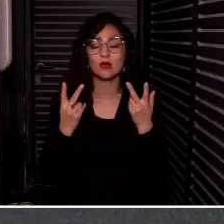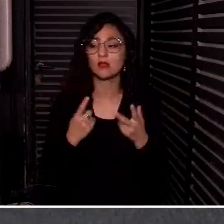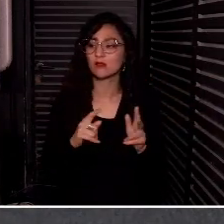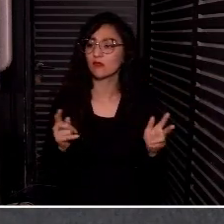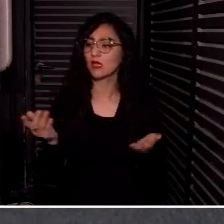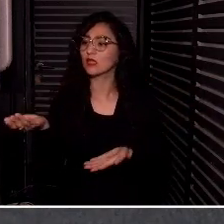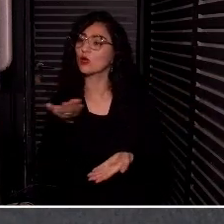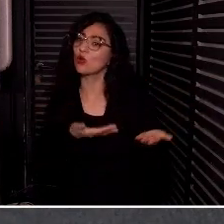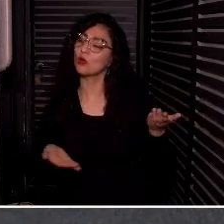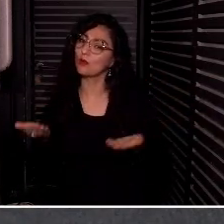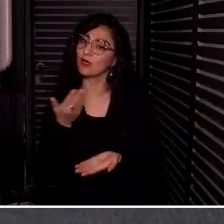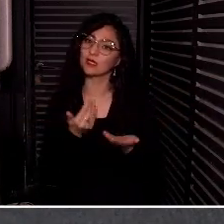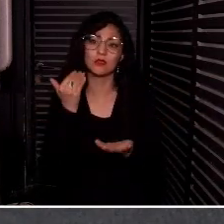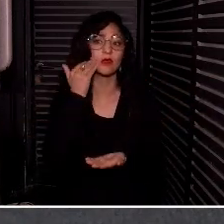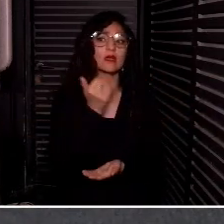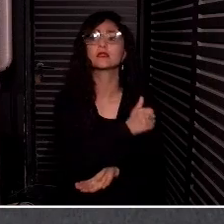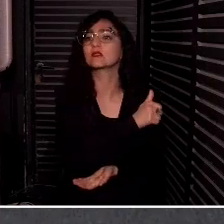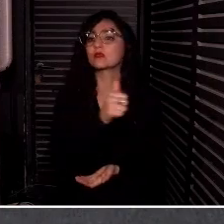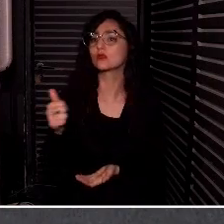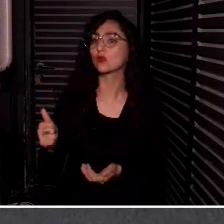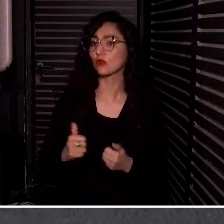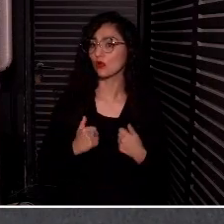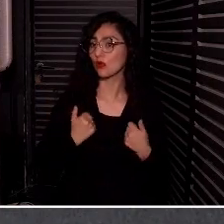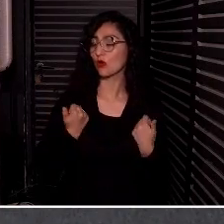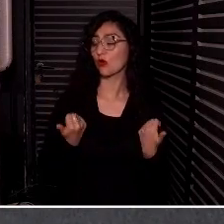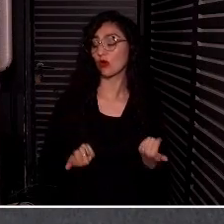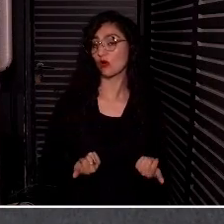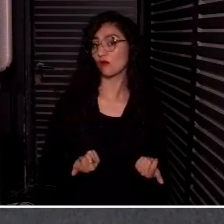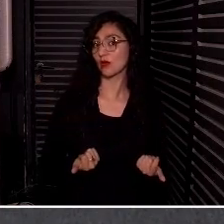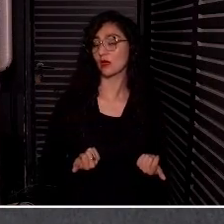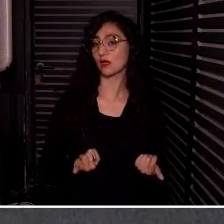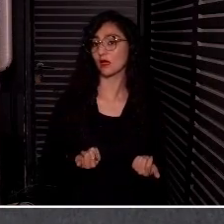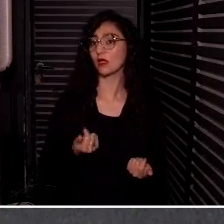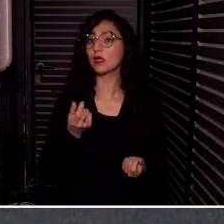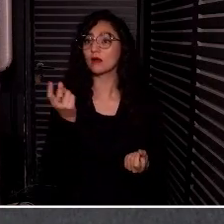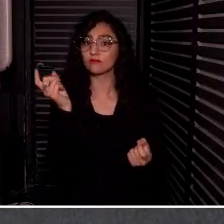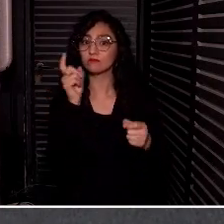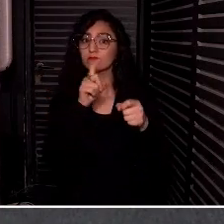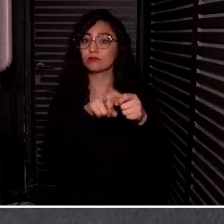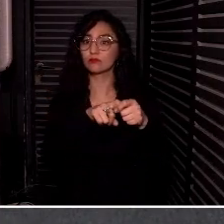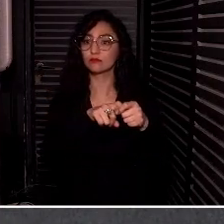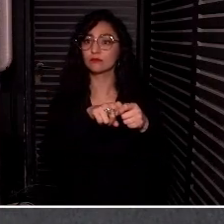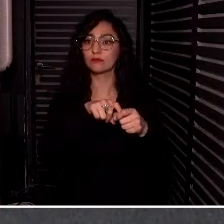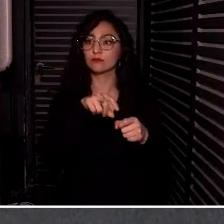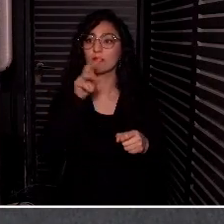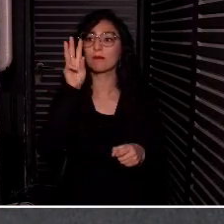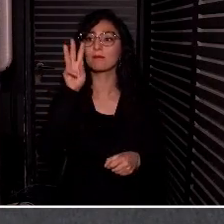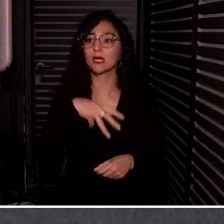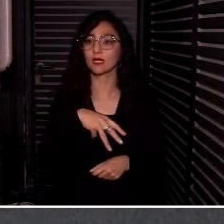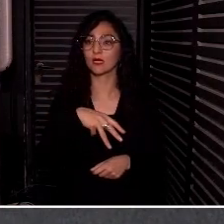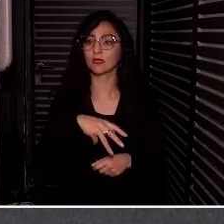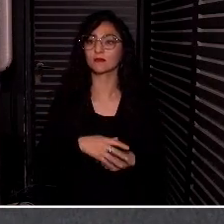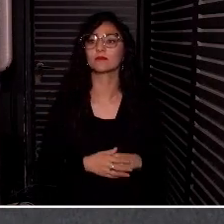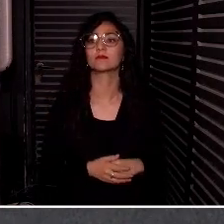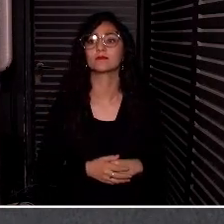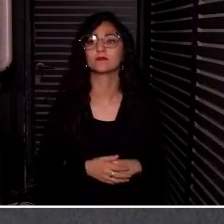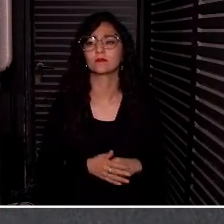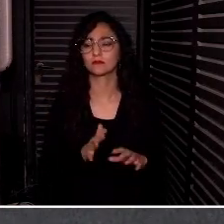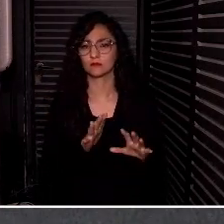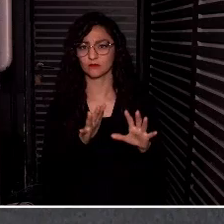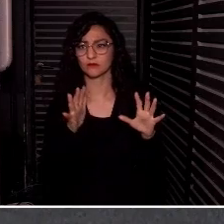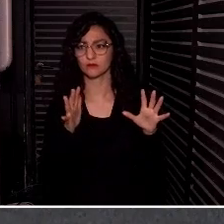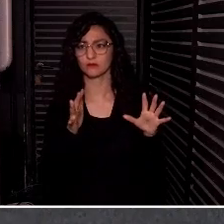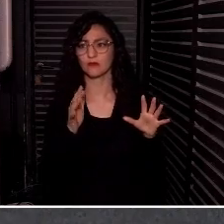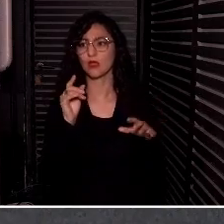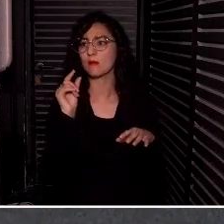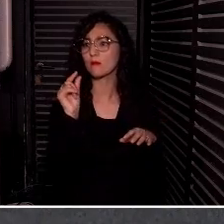compartiendo casi todos los jóvenes por ejemplo están suscritos a mega sí eh Es casi un una de las pocas